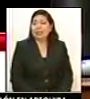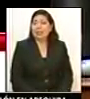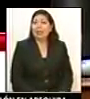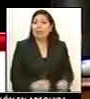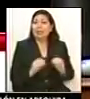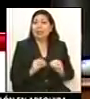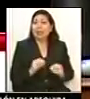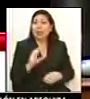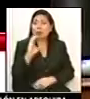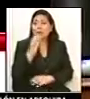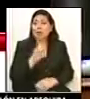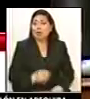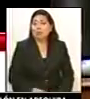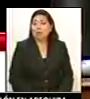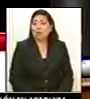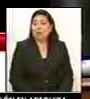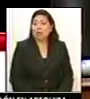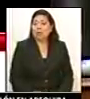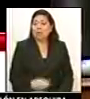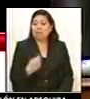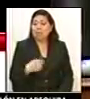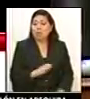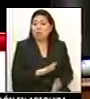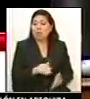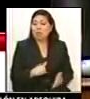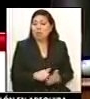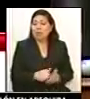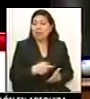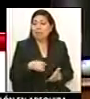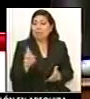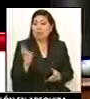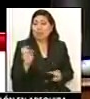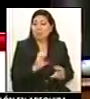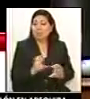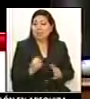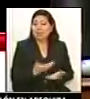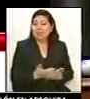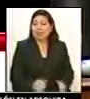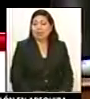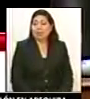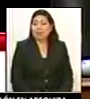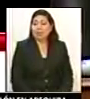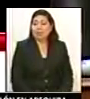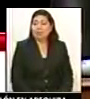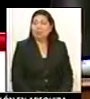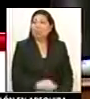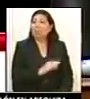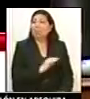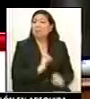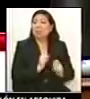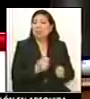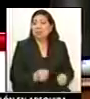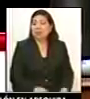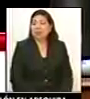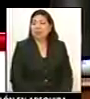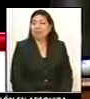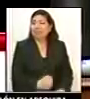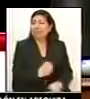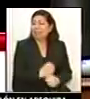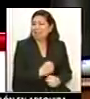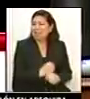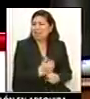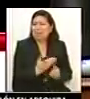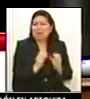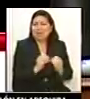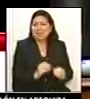puesto Colombia, que les ha dicho, pagan todo y se van y no me hacen nada. No, aquí los premiamos y les damos las obras. Les